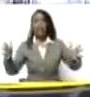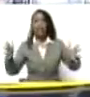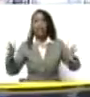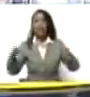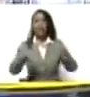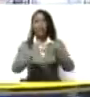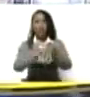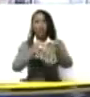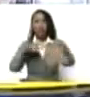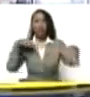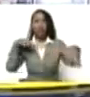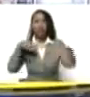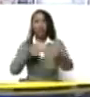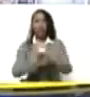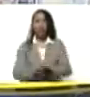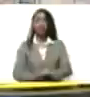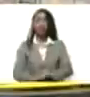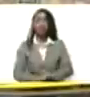bolivariana alternativa